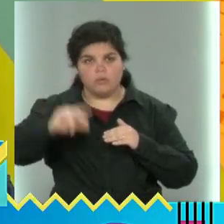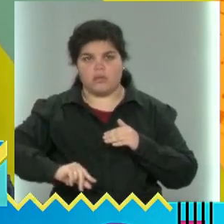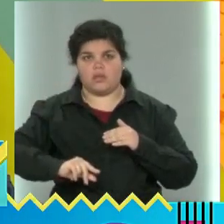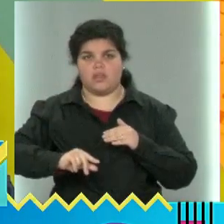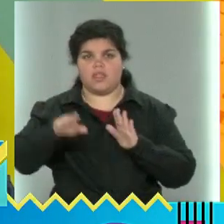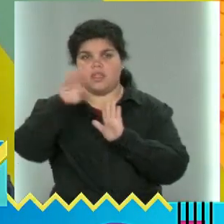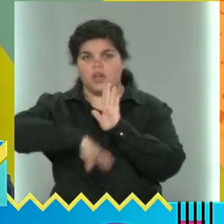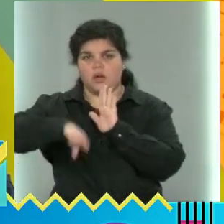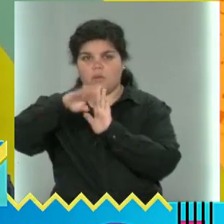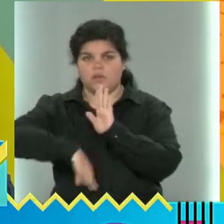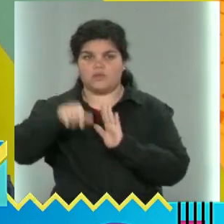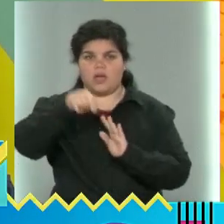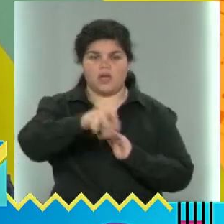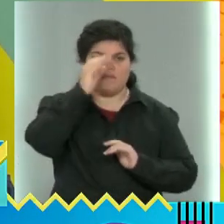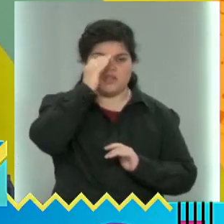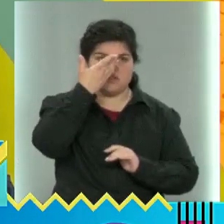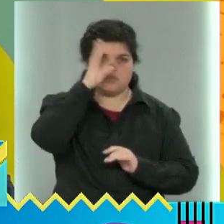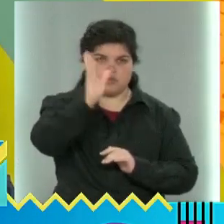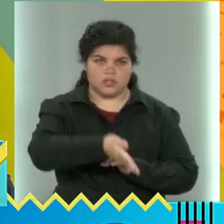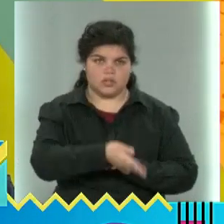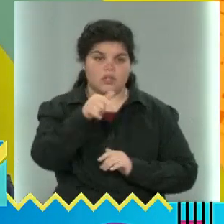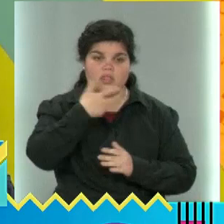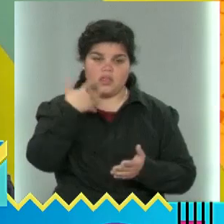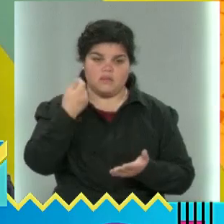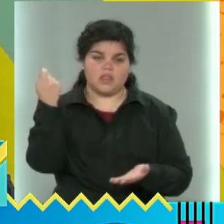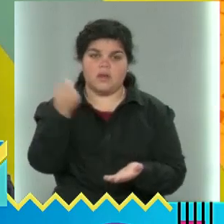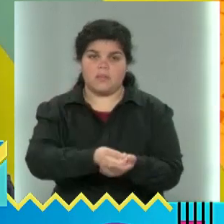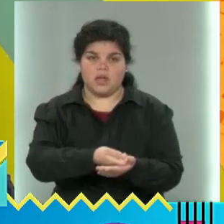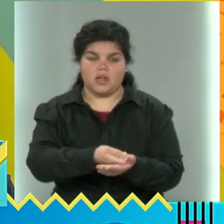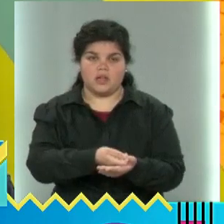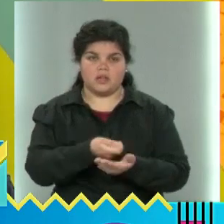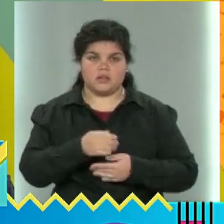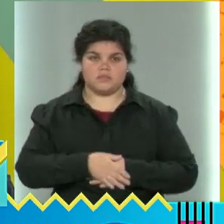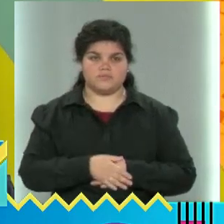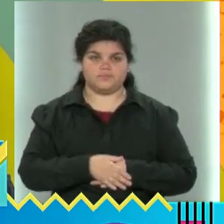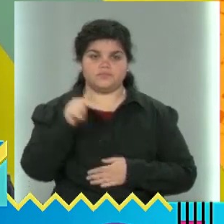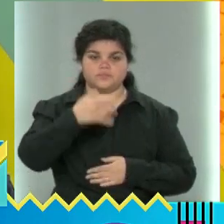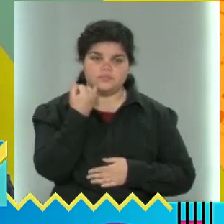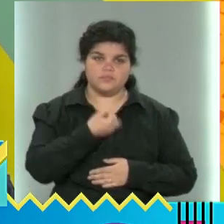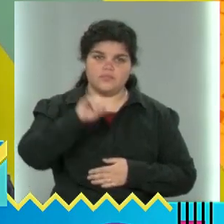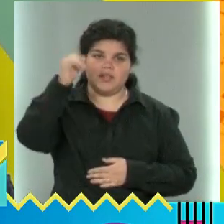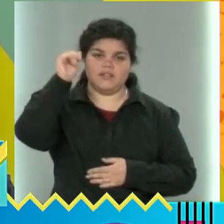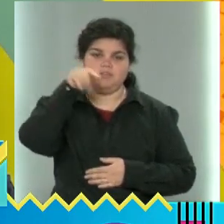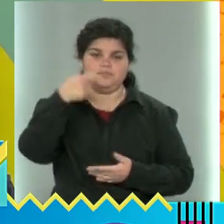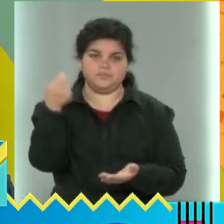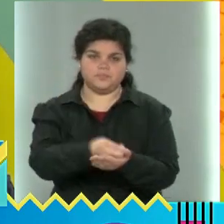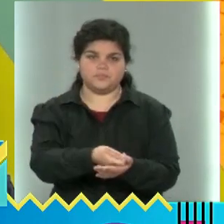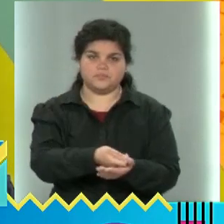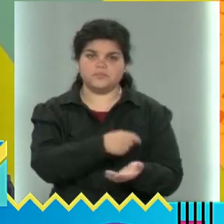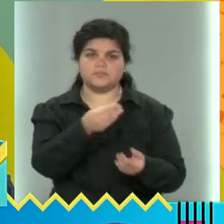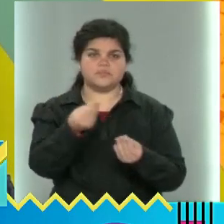del 25%, bueno, la tasa real que se está pagando de interés es una tasa que puede